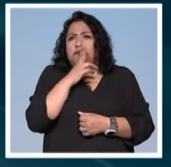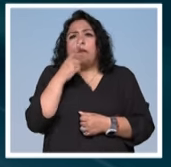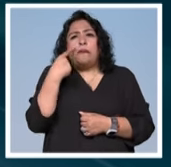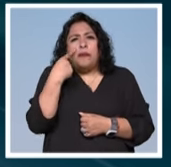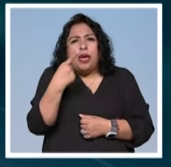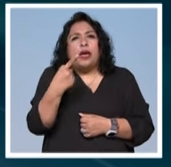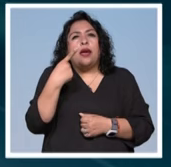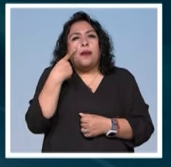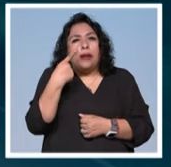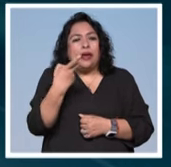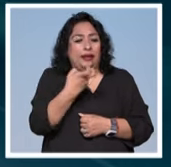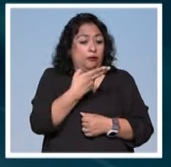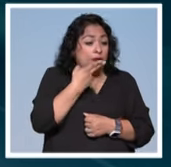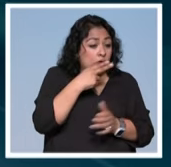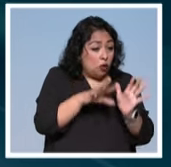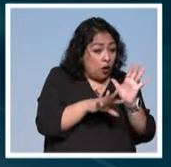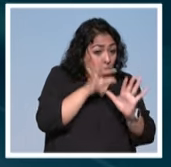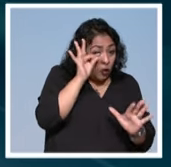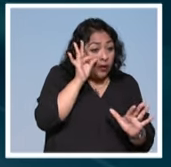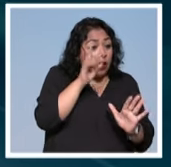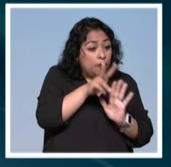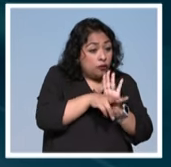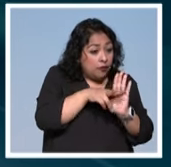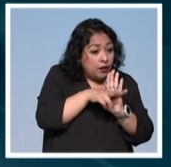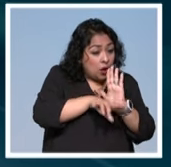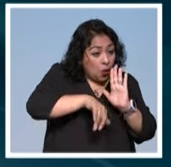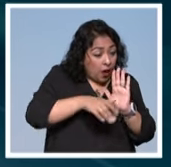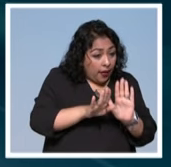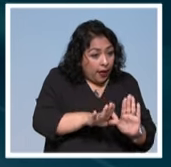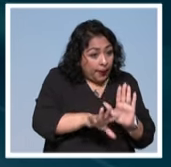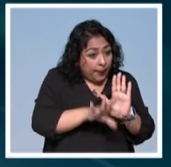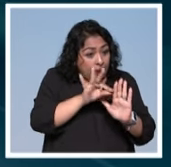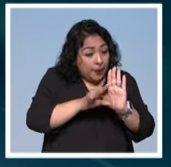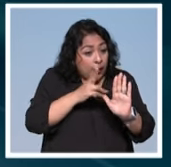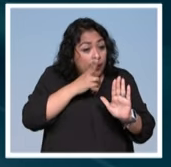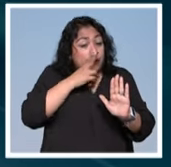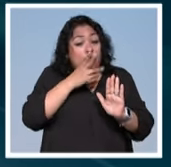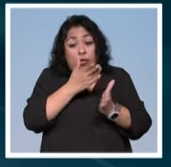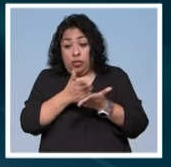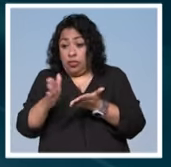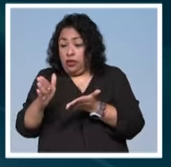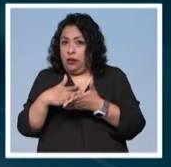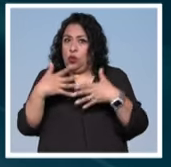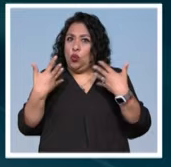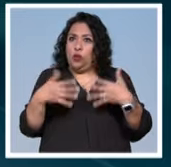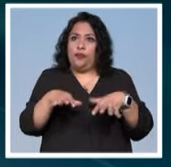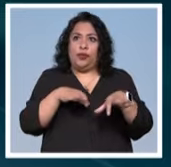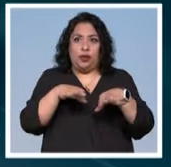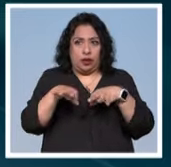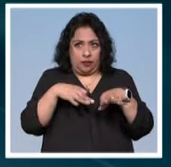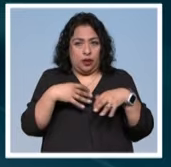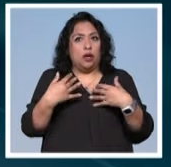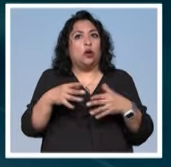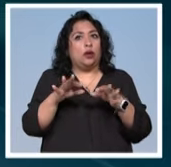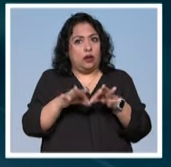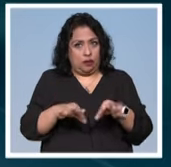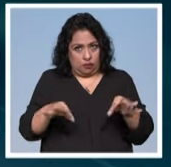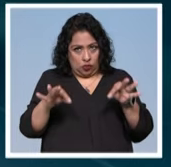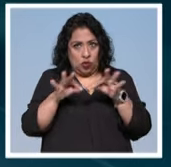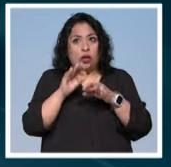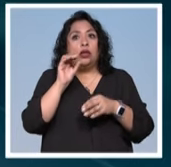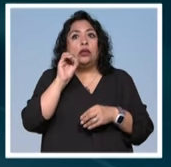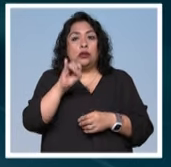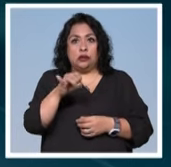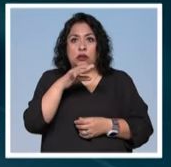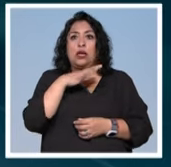viendo de ese tesoro que se ha encontrado en la bioteca y que bueno clasificarlo también es un trabajo muy muy importante que se